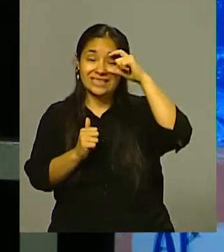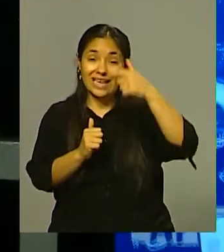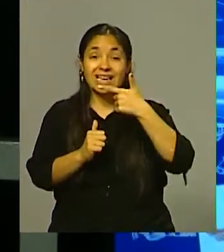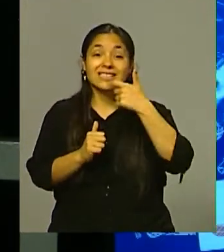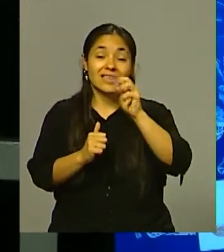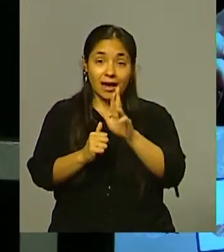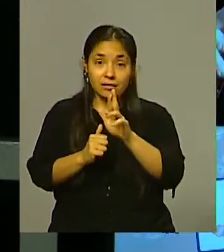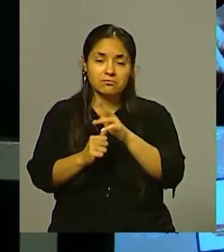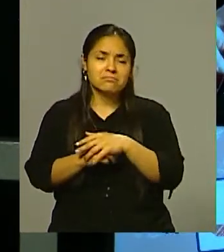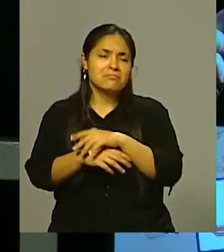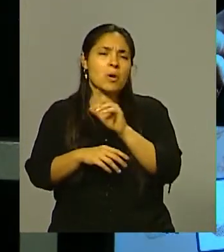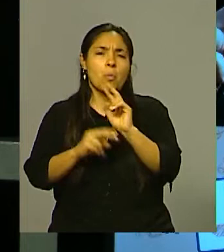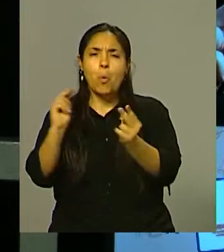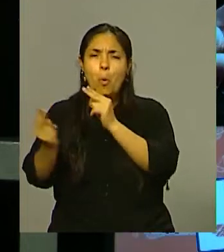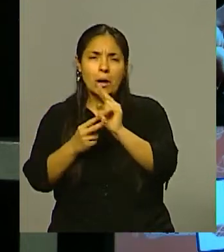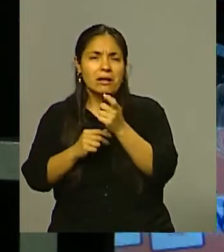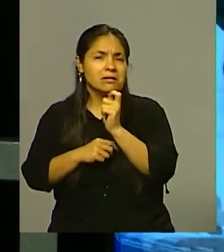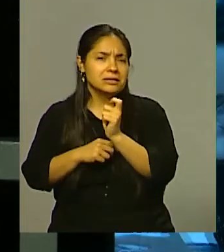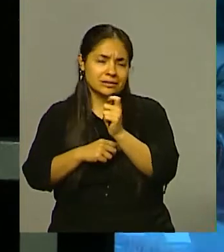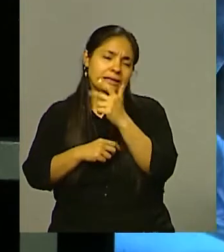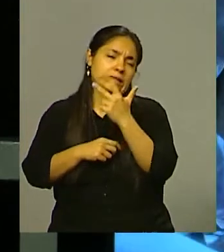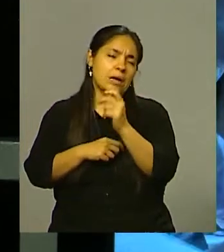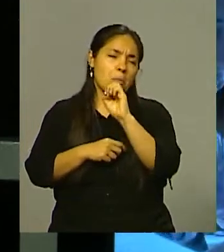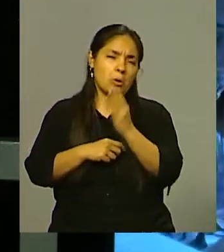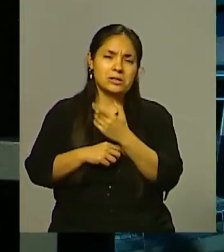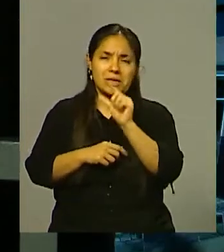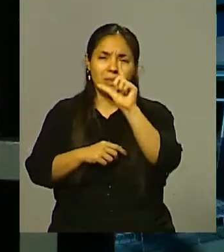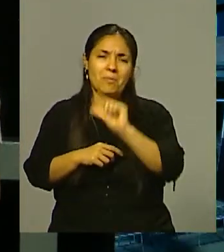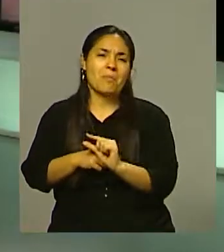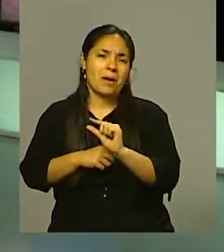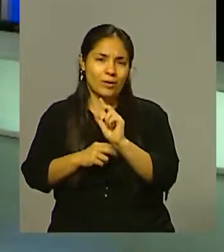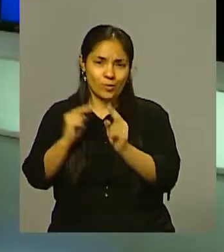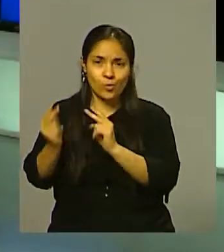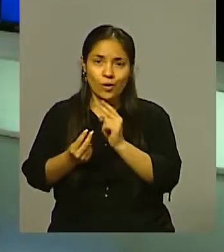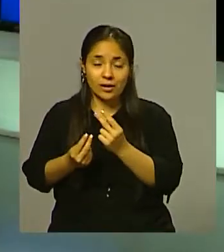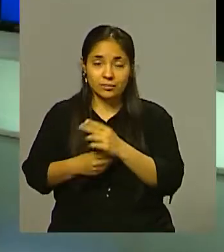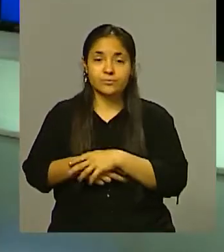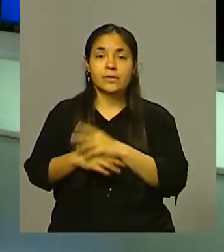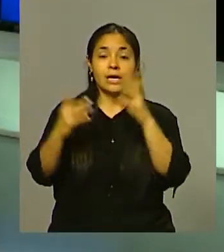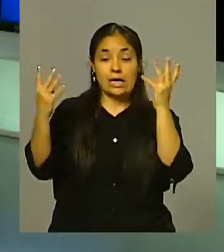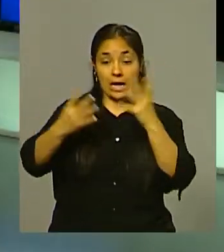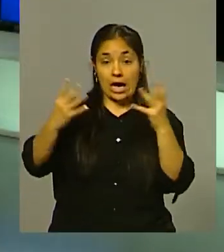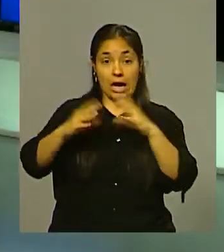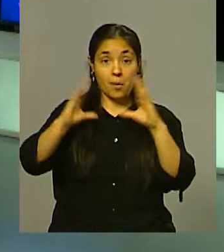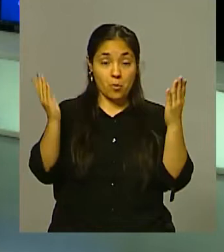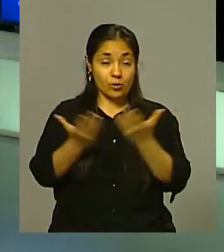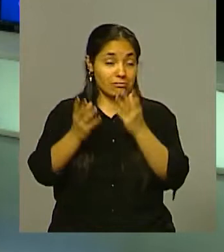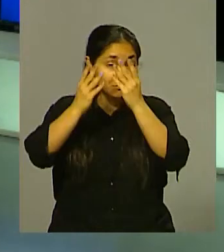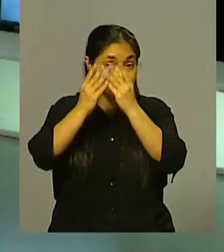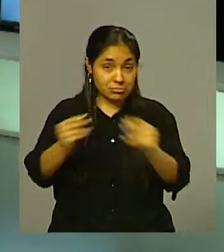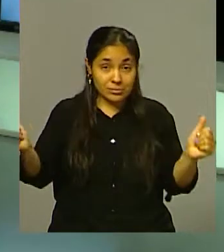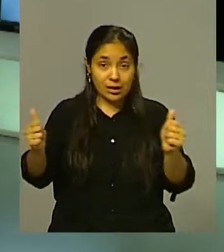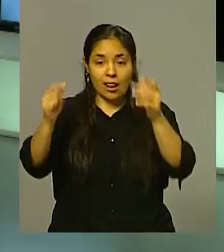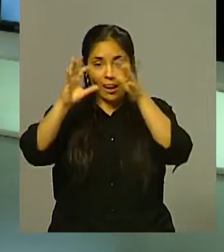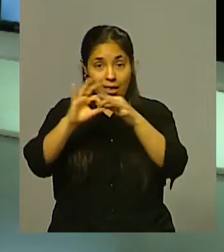al 3%. Claro. Y cuando acaba la guerra mundial y son